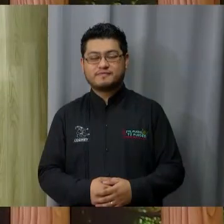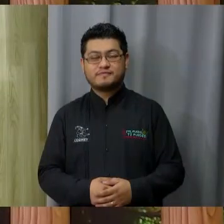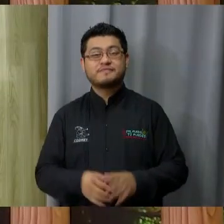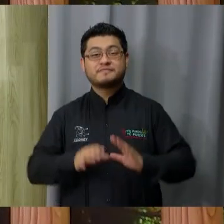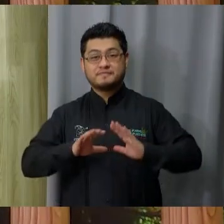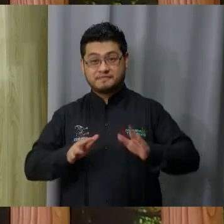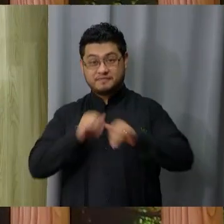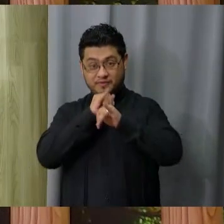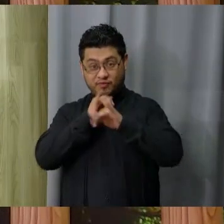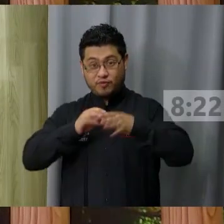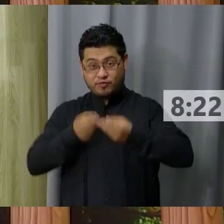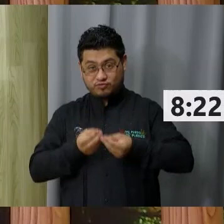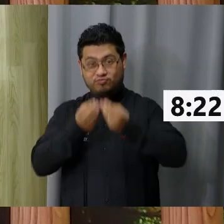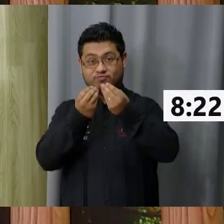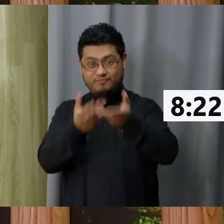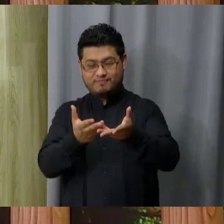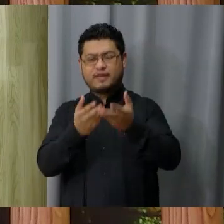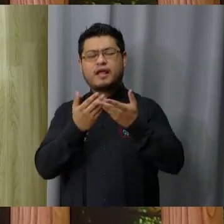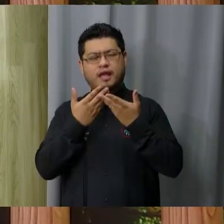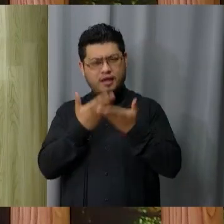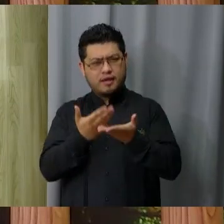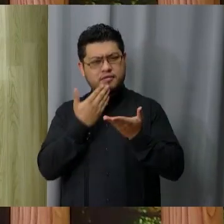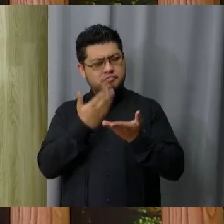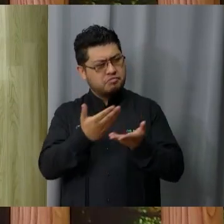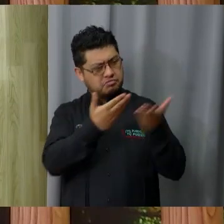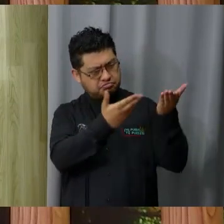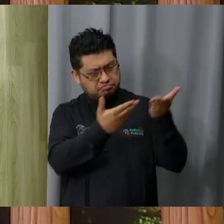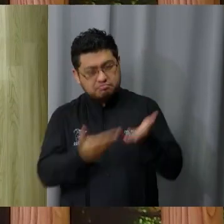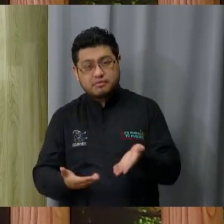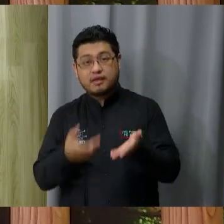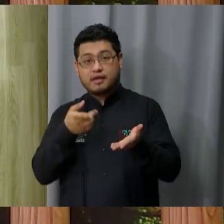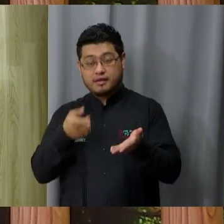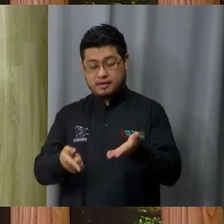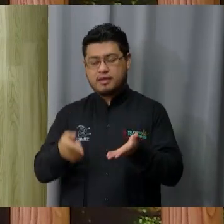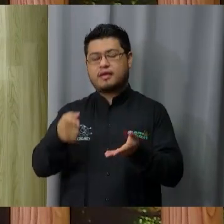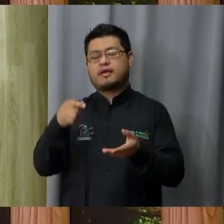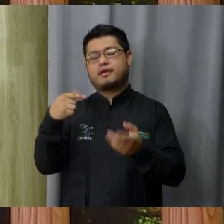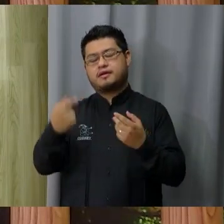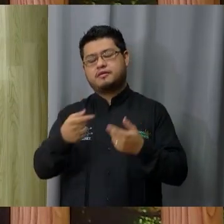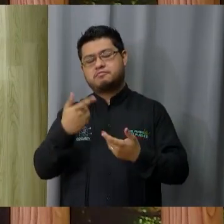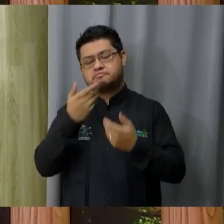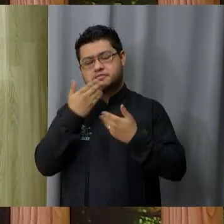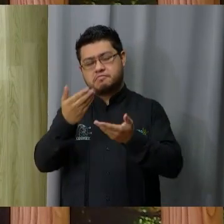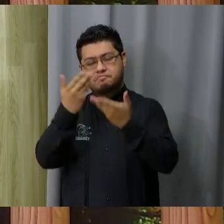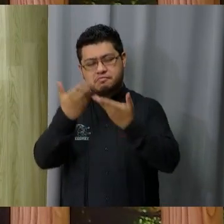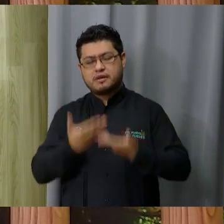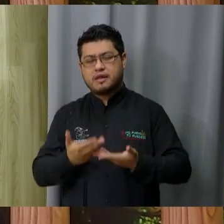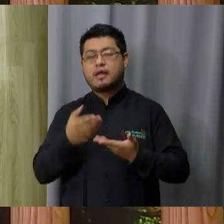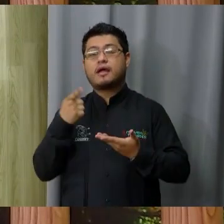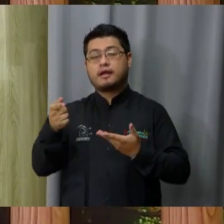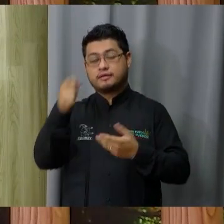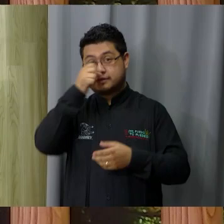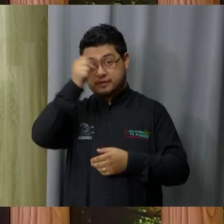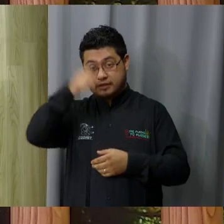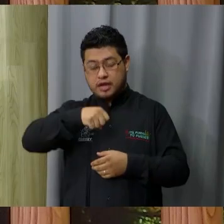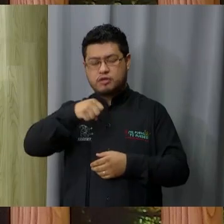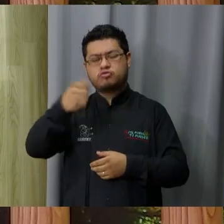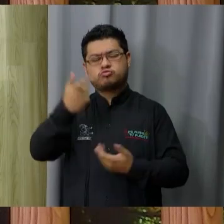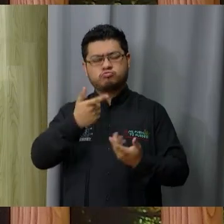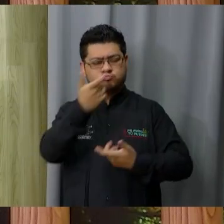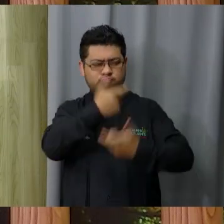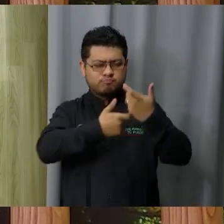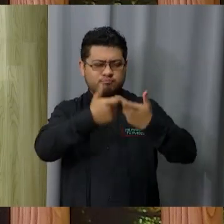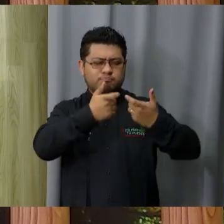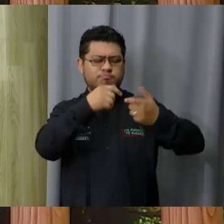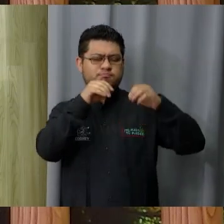Tenemos más información y damos la bienvenida al estudio de CIPSE Noticias más temprano a Gustavo Arjona, secretario ejecutivo de la Comisión de